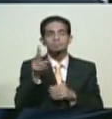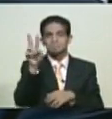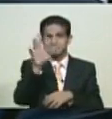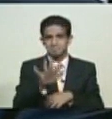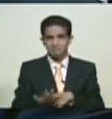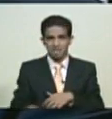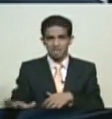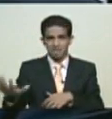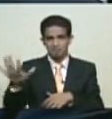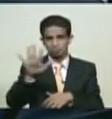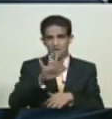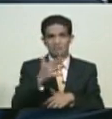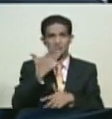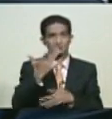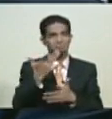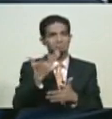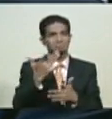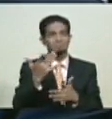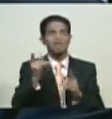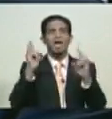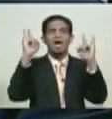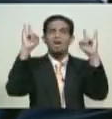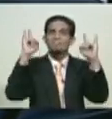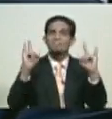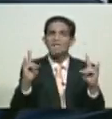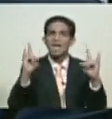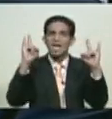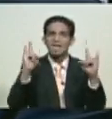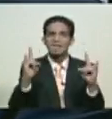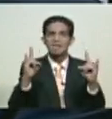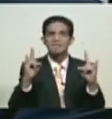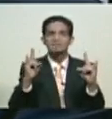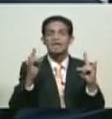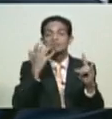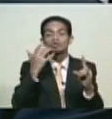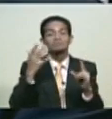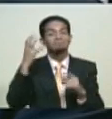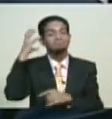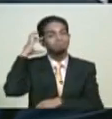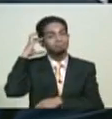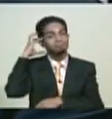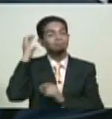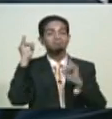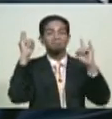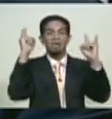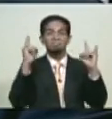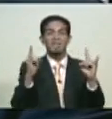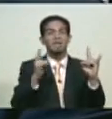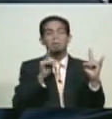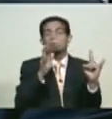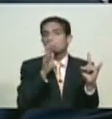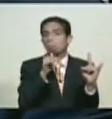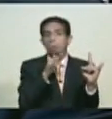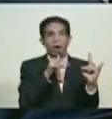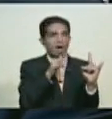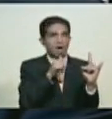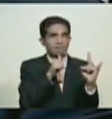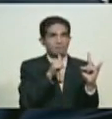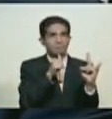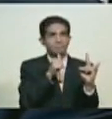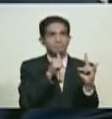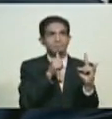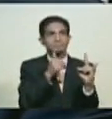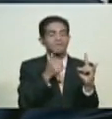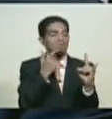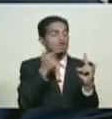en materia de antenas de equipo sobre todo sufren mucho las emisoras de radio m porque uno de los componentes de esos equipos es